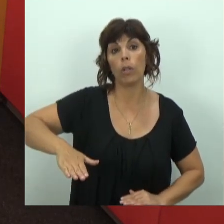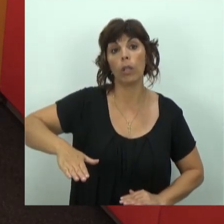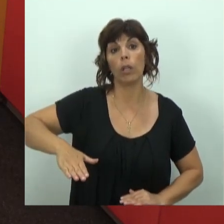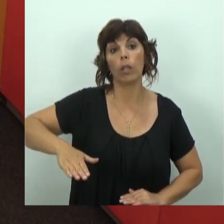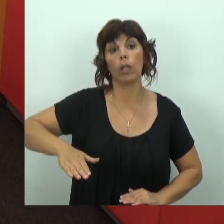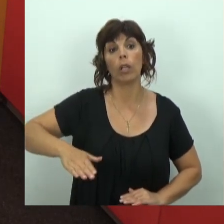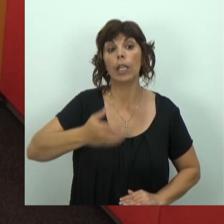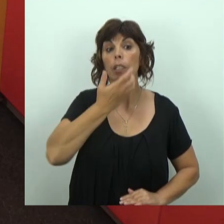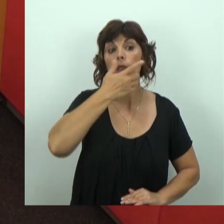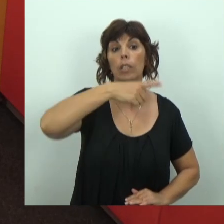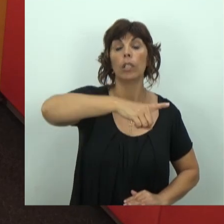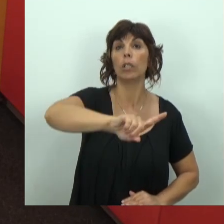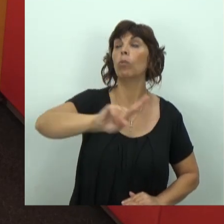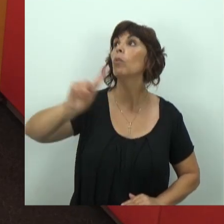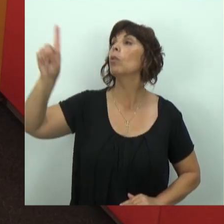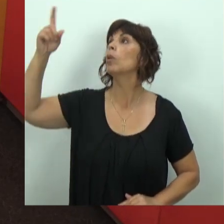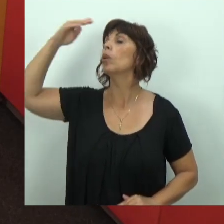que uno tiene con el Señor.